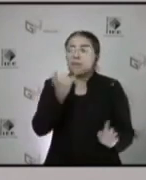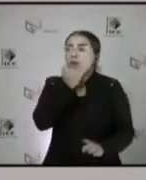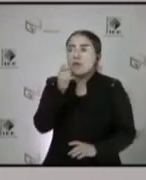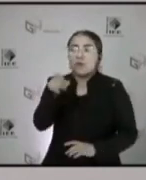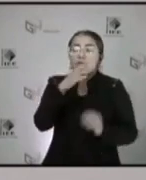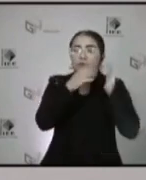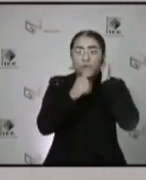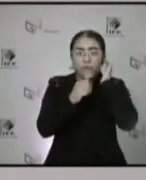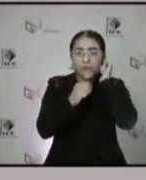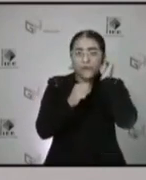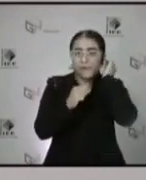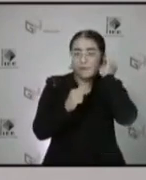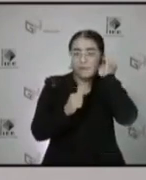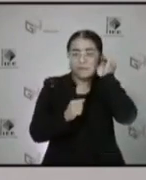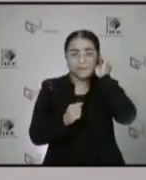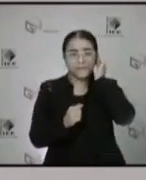momento.